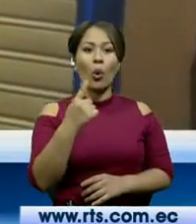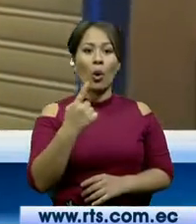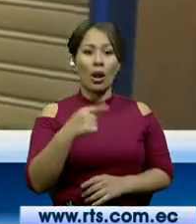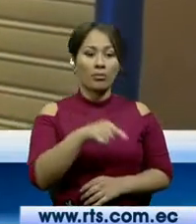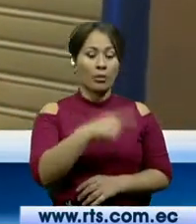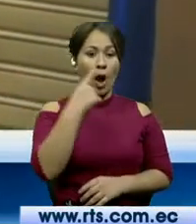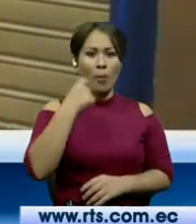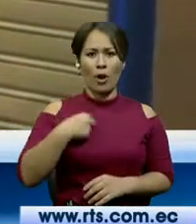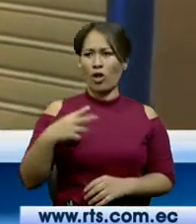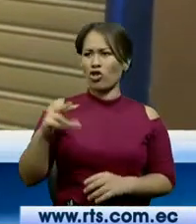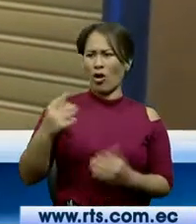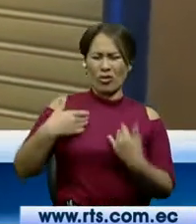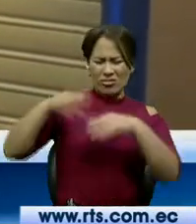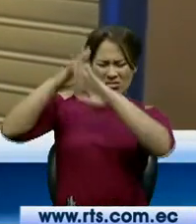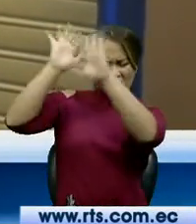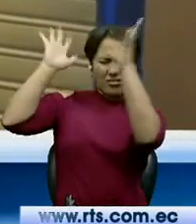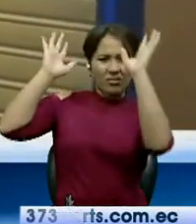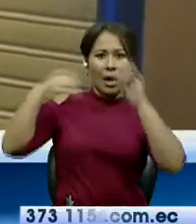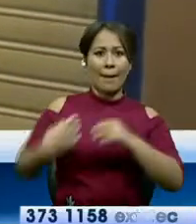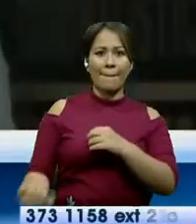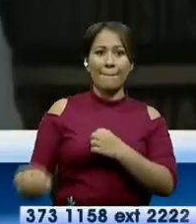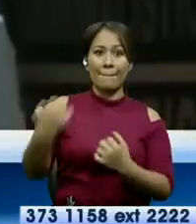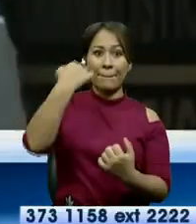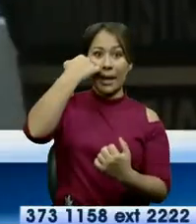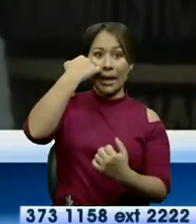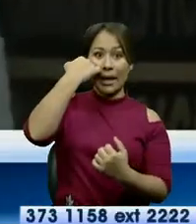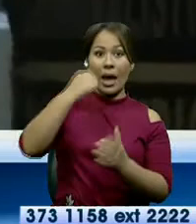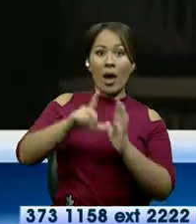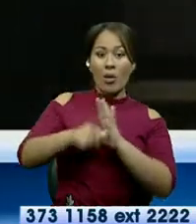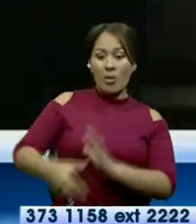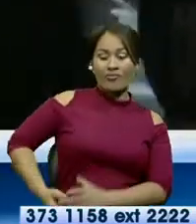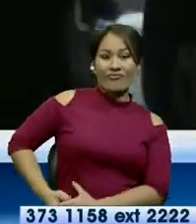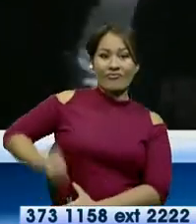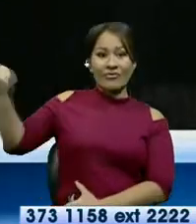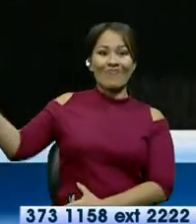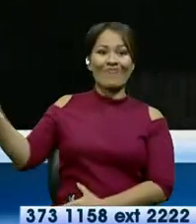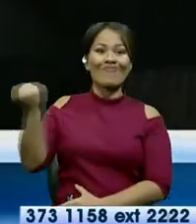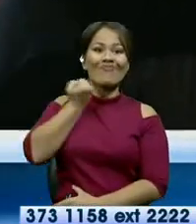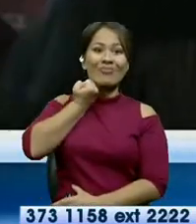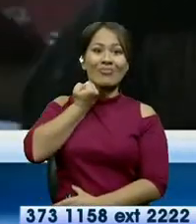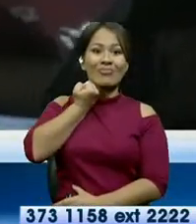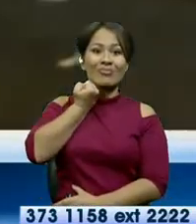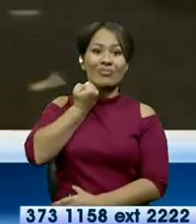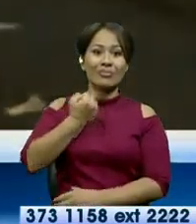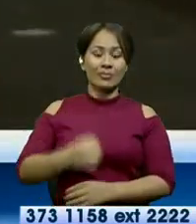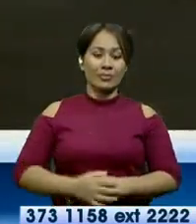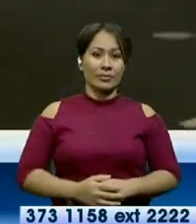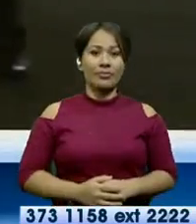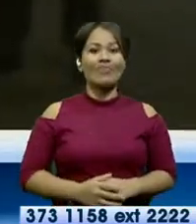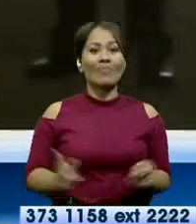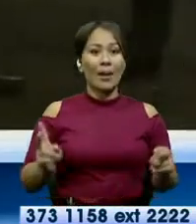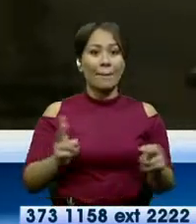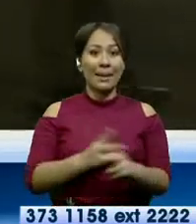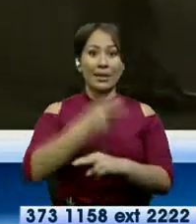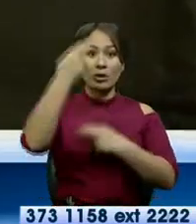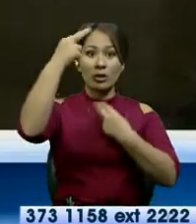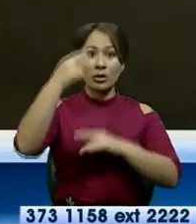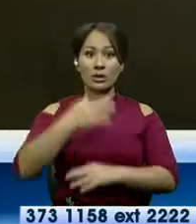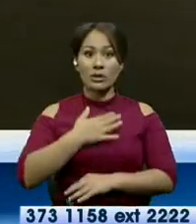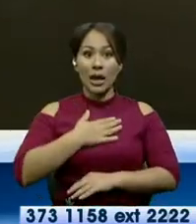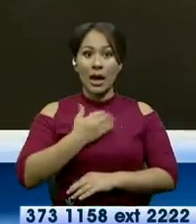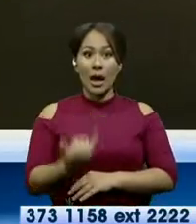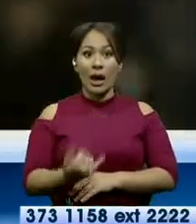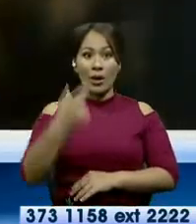esto, discutieron. Hubo golpes y el apuñalamiento. Eso es lo que espera demostrar